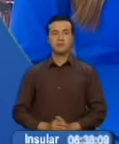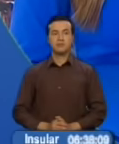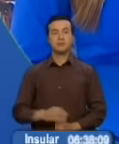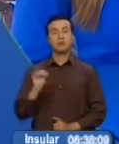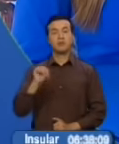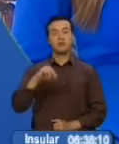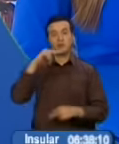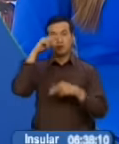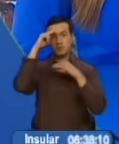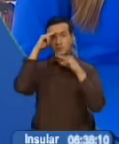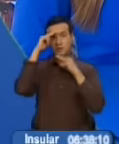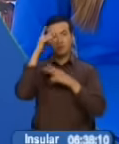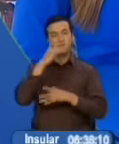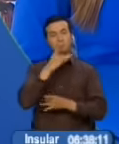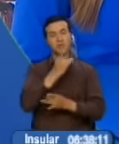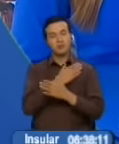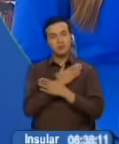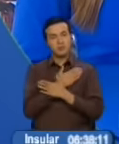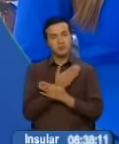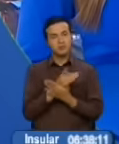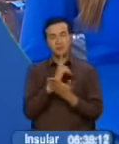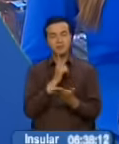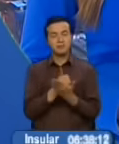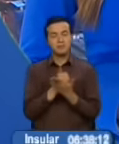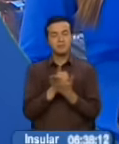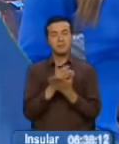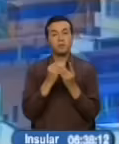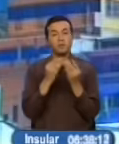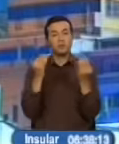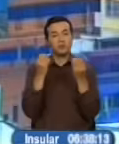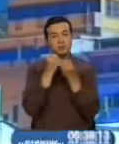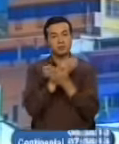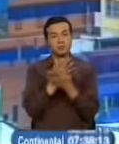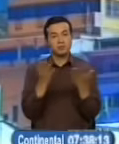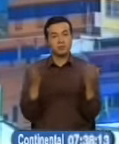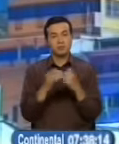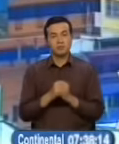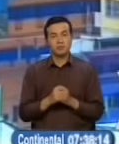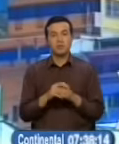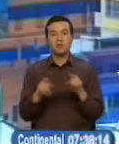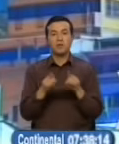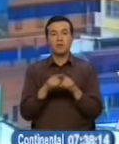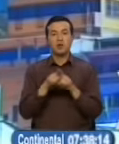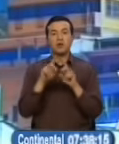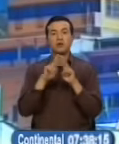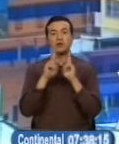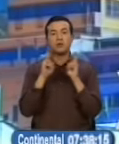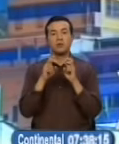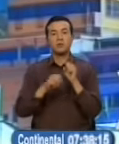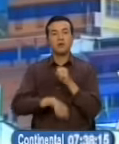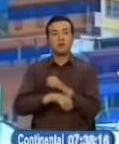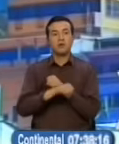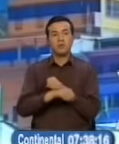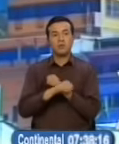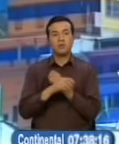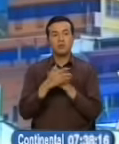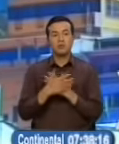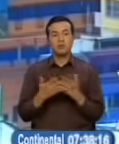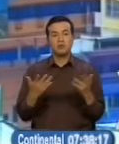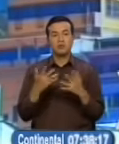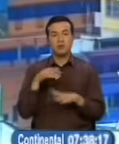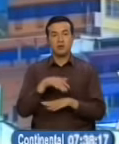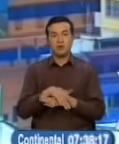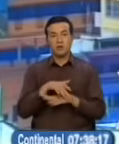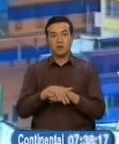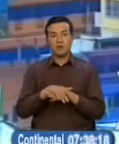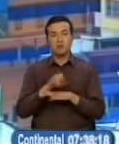Martes de Noticias, Vanessa, es un gusto saludarte. Por supuesto, mucho que informar, pero también hay mucha expectativa en torno al partido que viviremos en horas de la